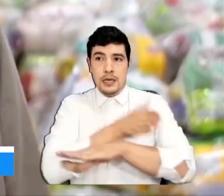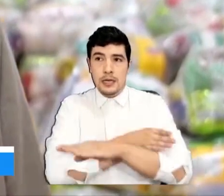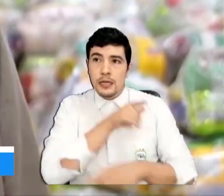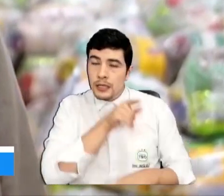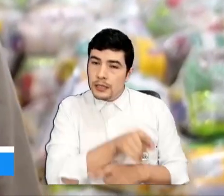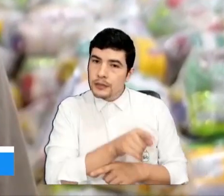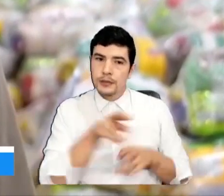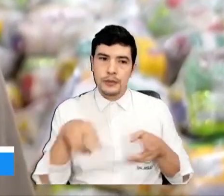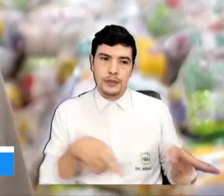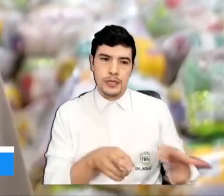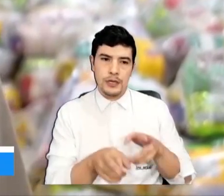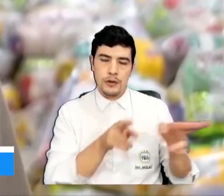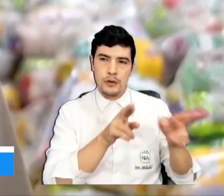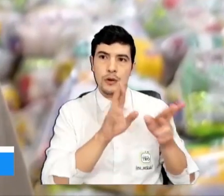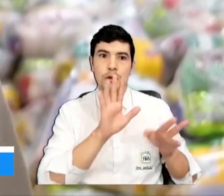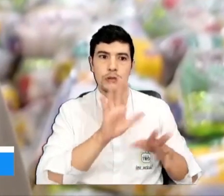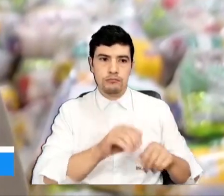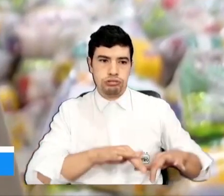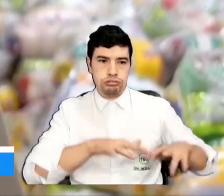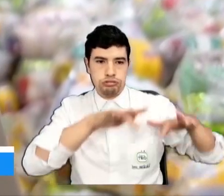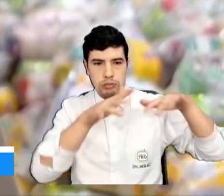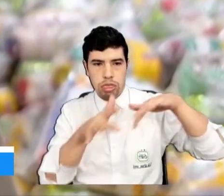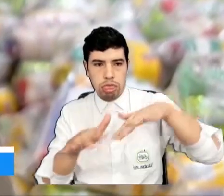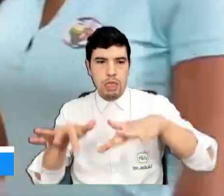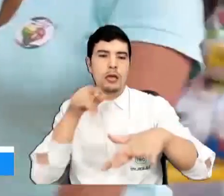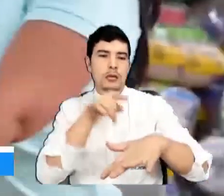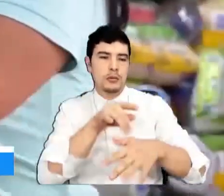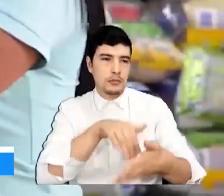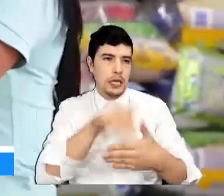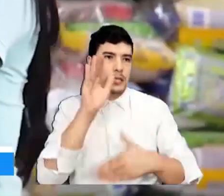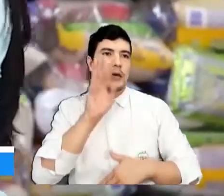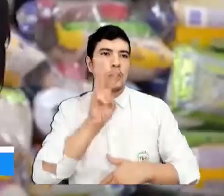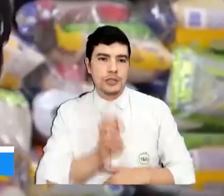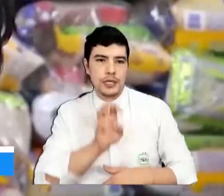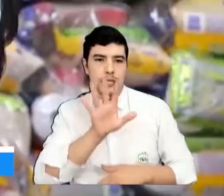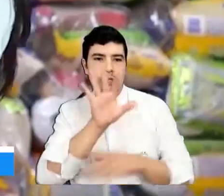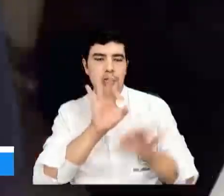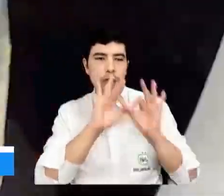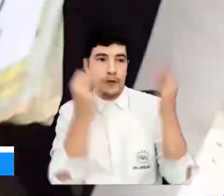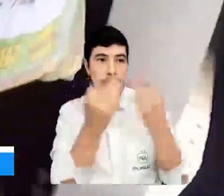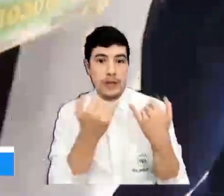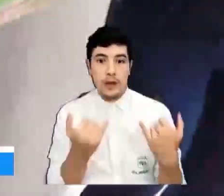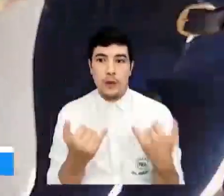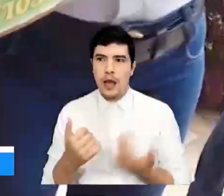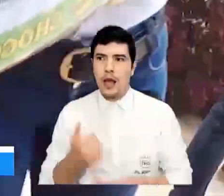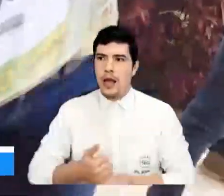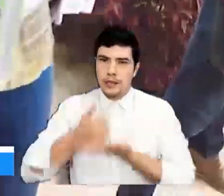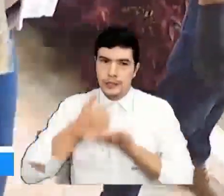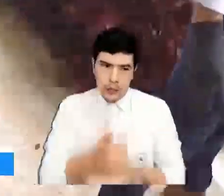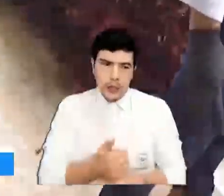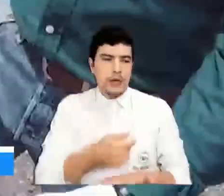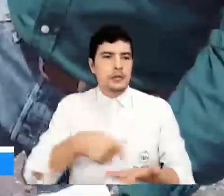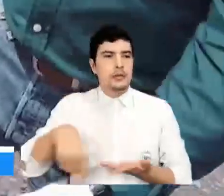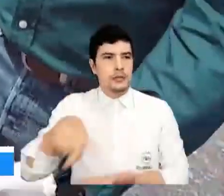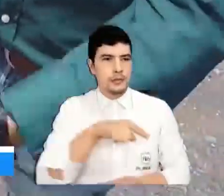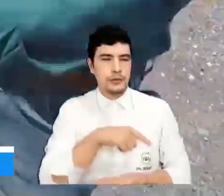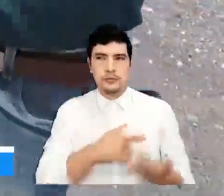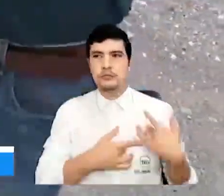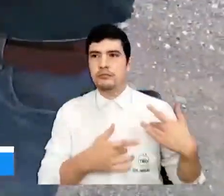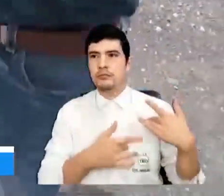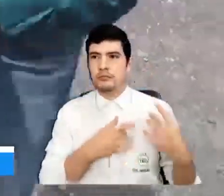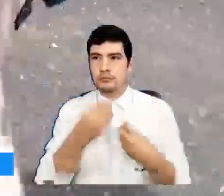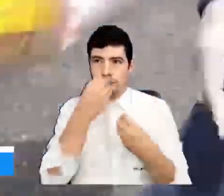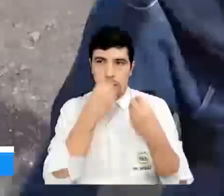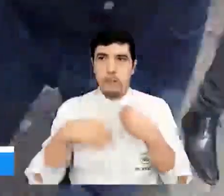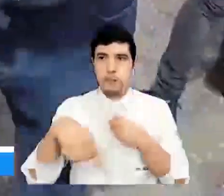ayudas alimentarias que necesita la población. Muchas gracias, señor gobernador. La campaña Santander Siempre Contigo, que lidera la gestora social